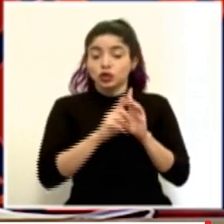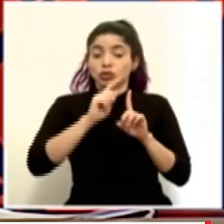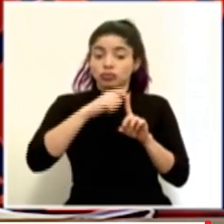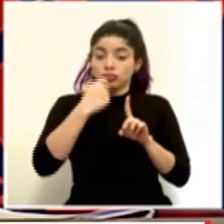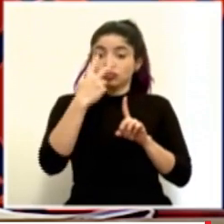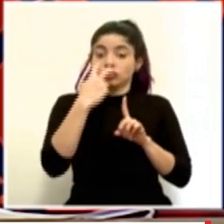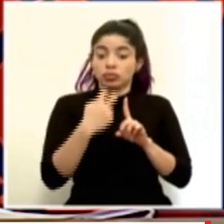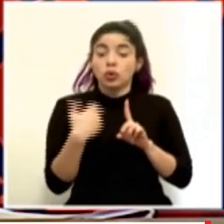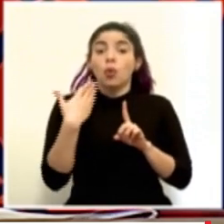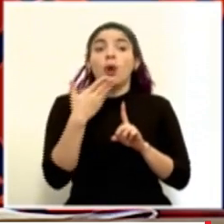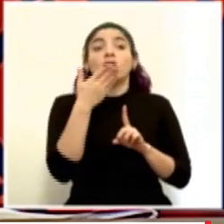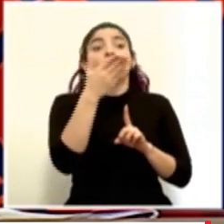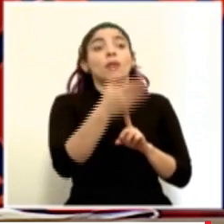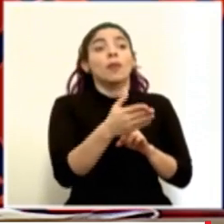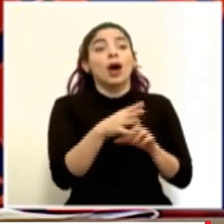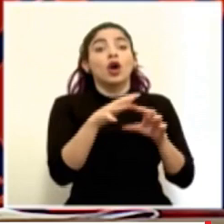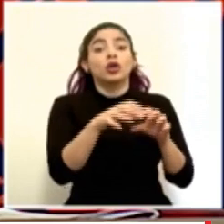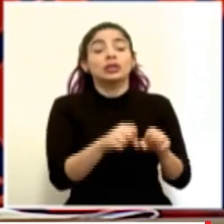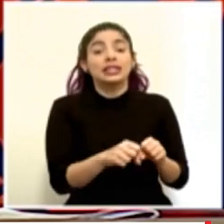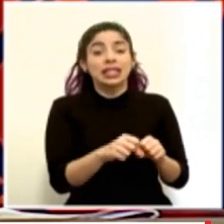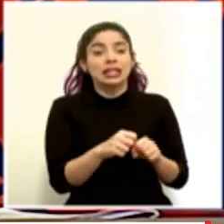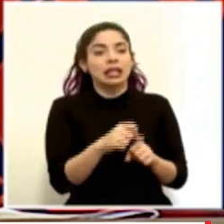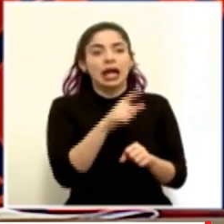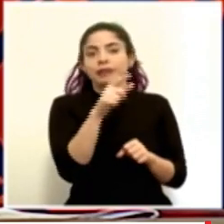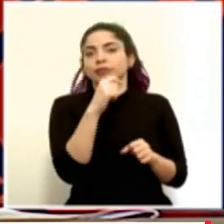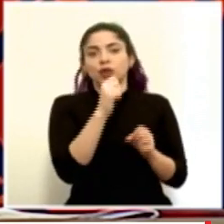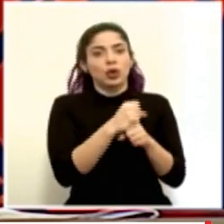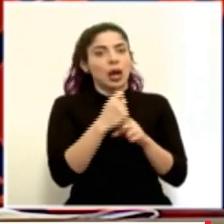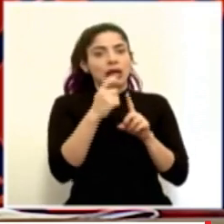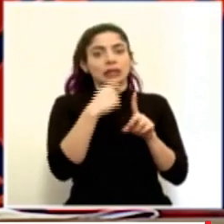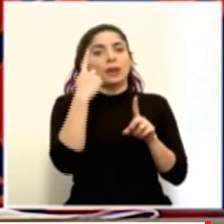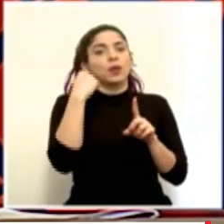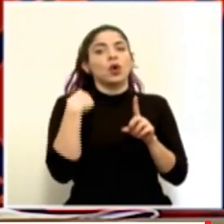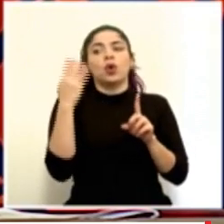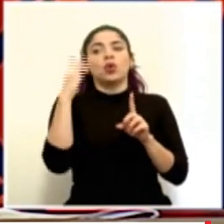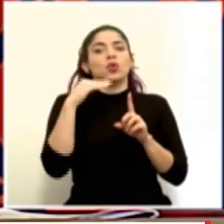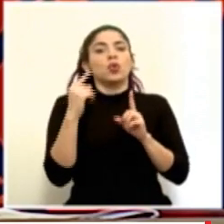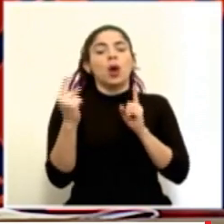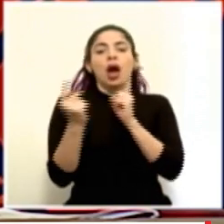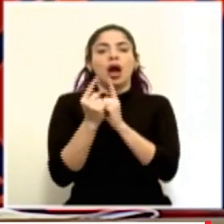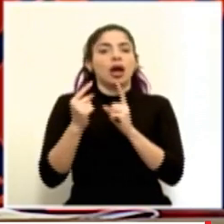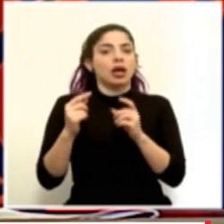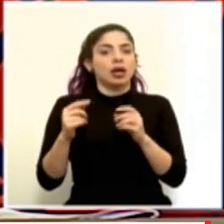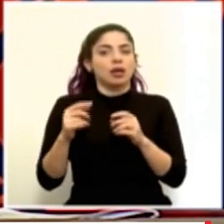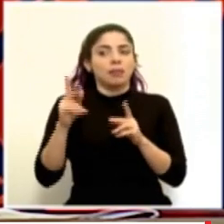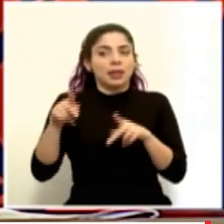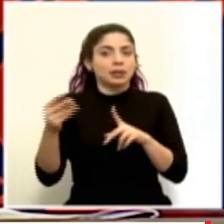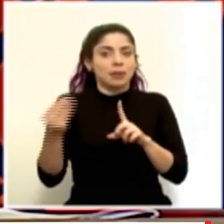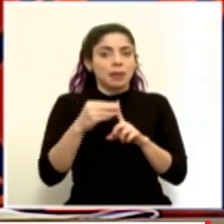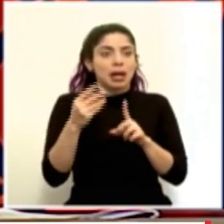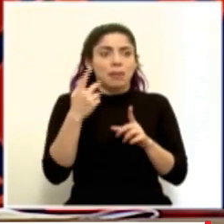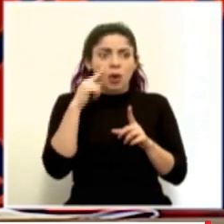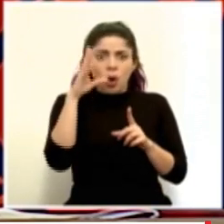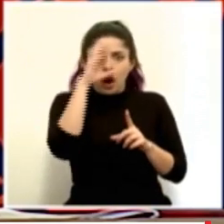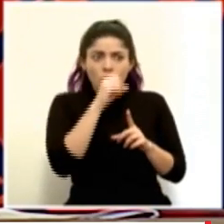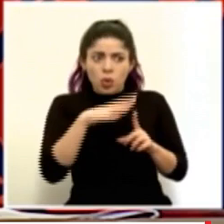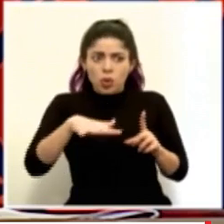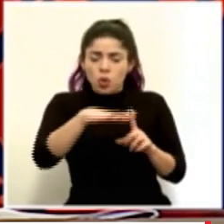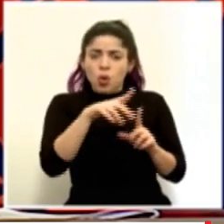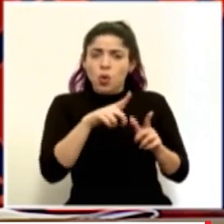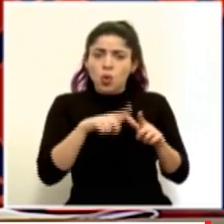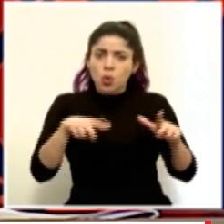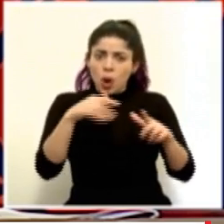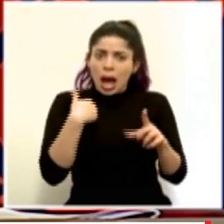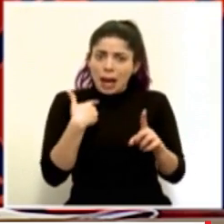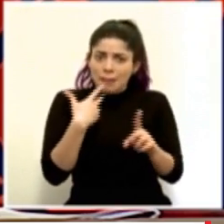a la hora de consultar no se realizan ya que no son contactos directos con alguien contagiado sin tener un conocimiento del impacto real en la zona,